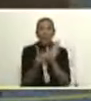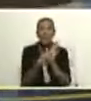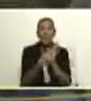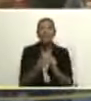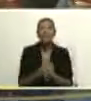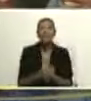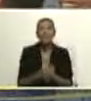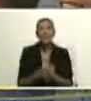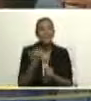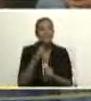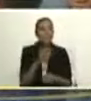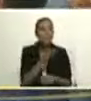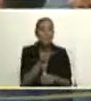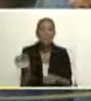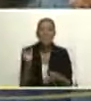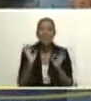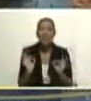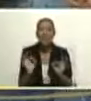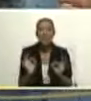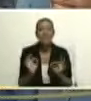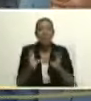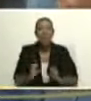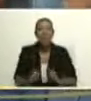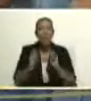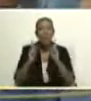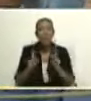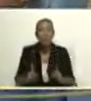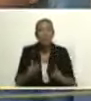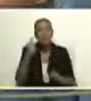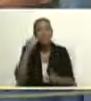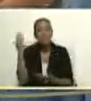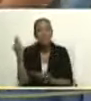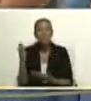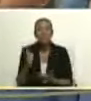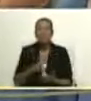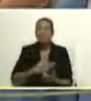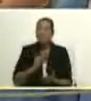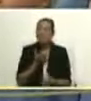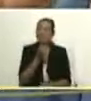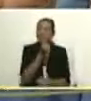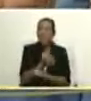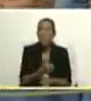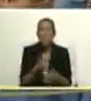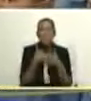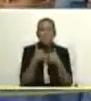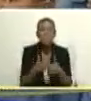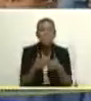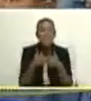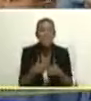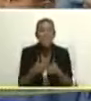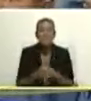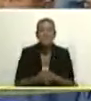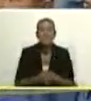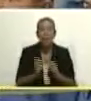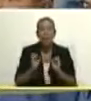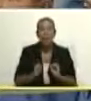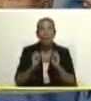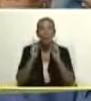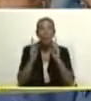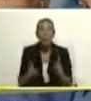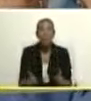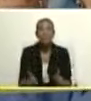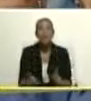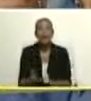tienen definitivamente pues la gran oportunidad de poderse educar, tienen la gran oportunidad